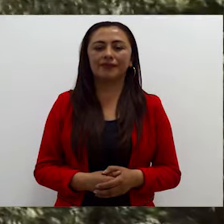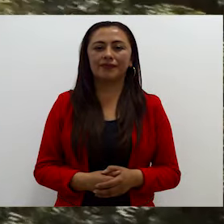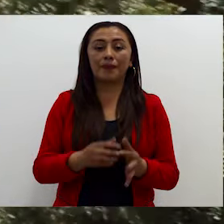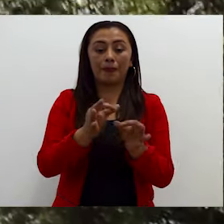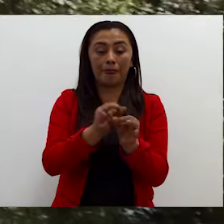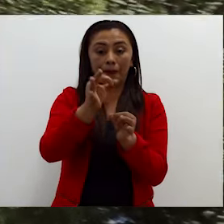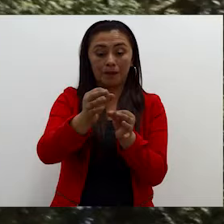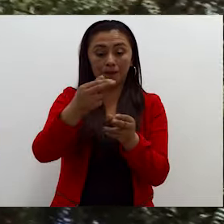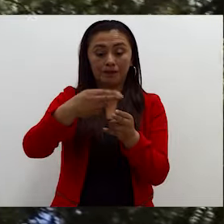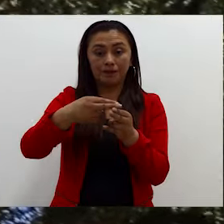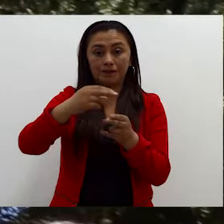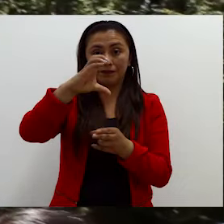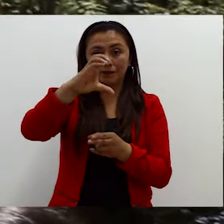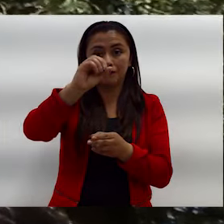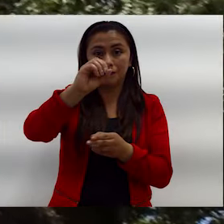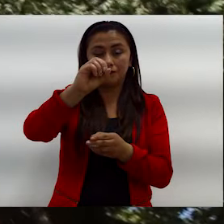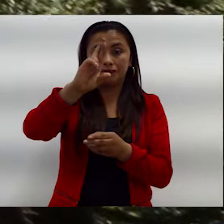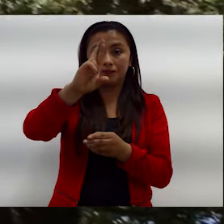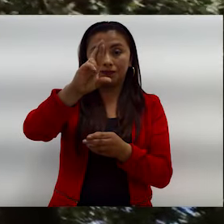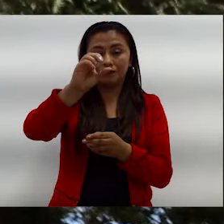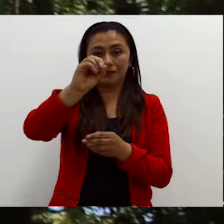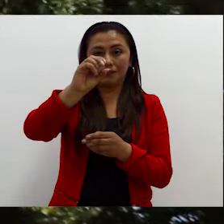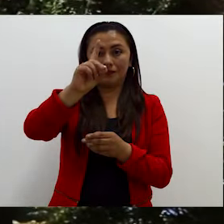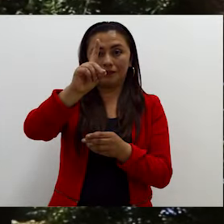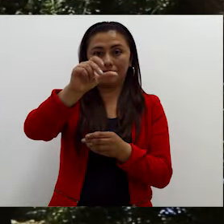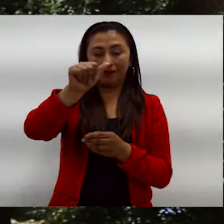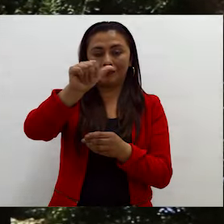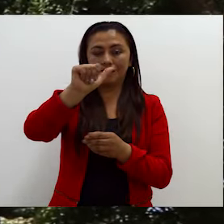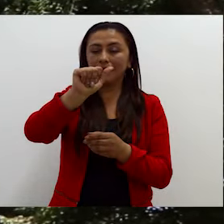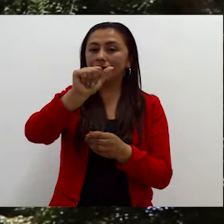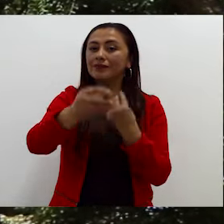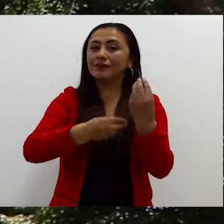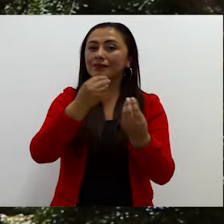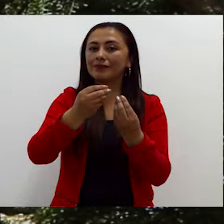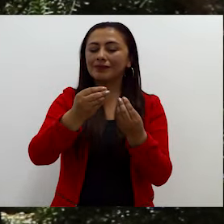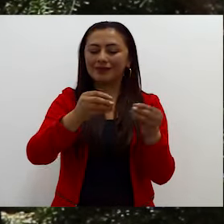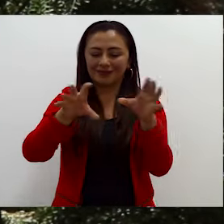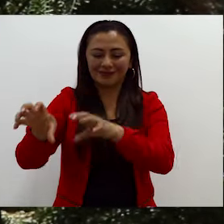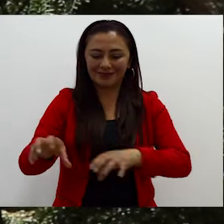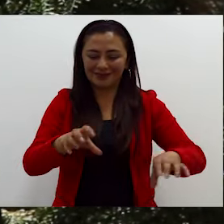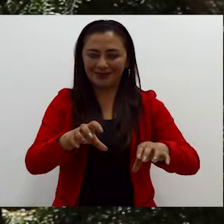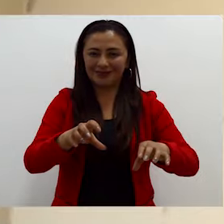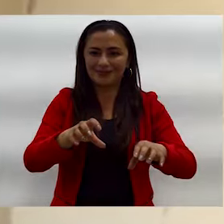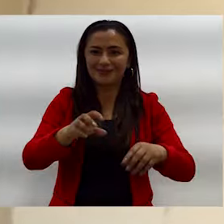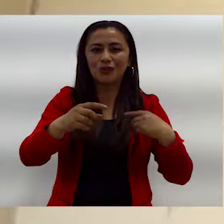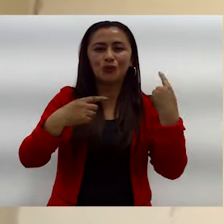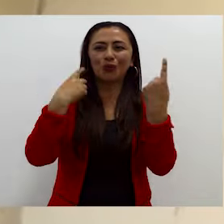Desde la vereda La Colorada realizamos actividades recreativas para fortalecer los lazos familiares.